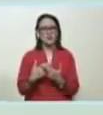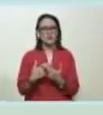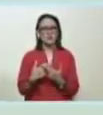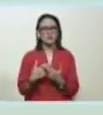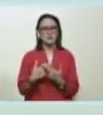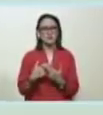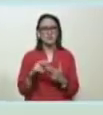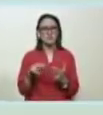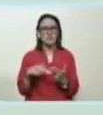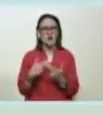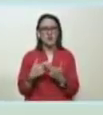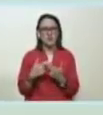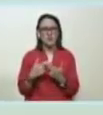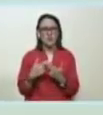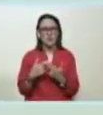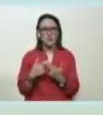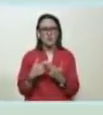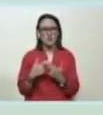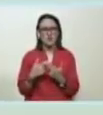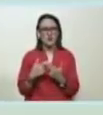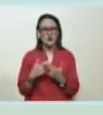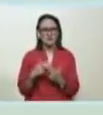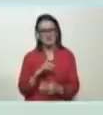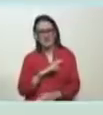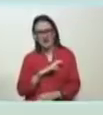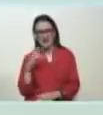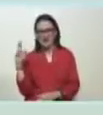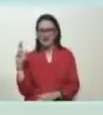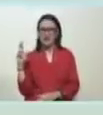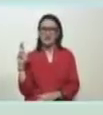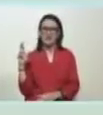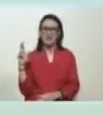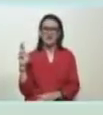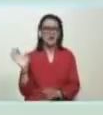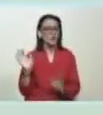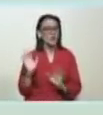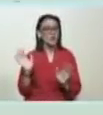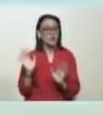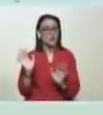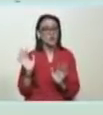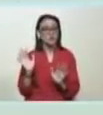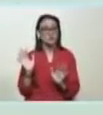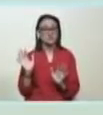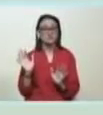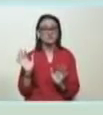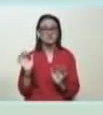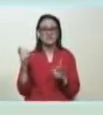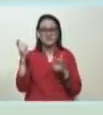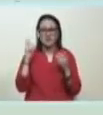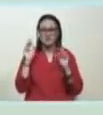más nunca el camino insurreccional. Y nos convenció del camino